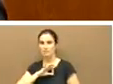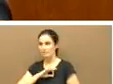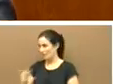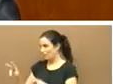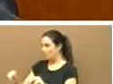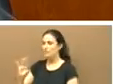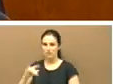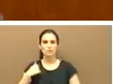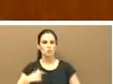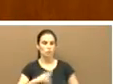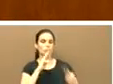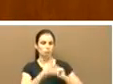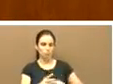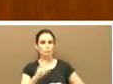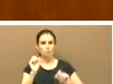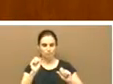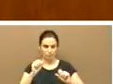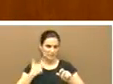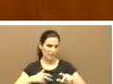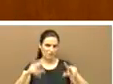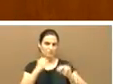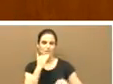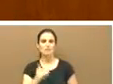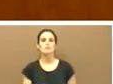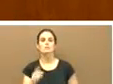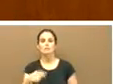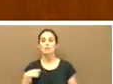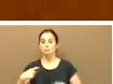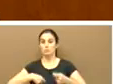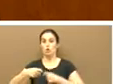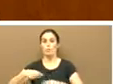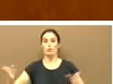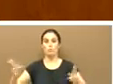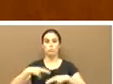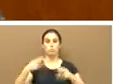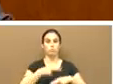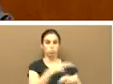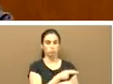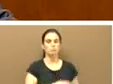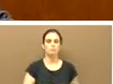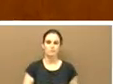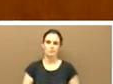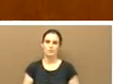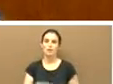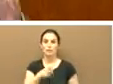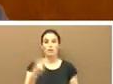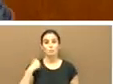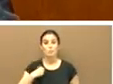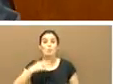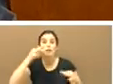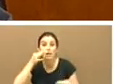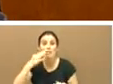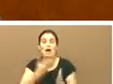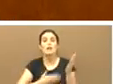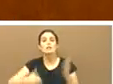terminando, presidente. Que está causando un cierre de establecimientos comerciales y de empleo. Frente a esta realidad, hay